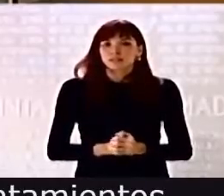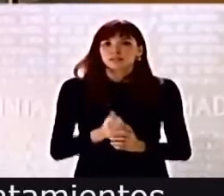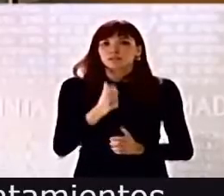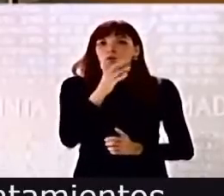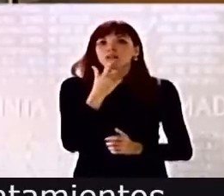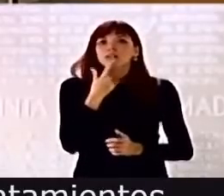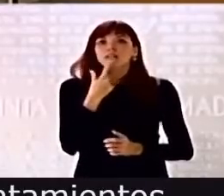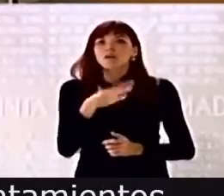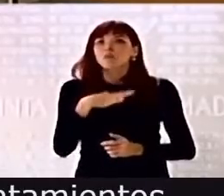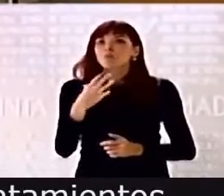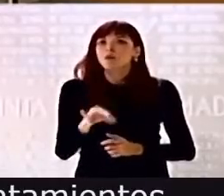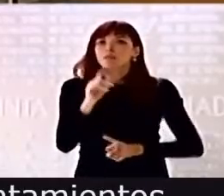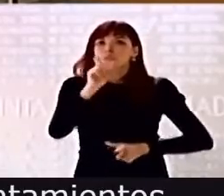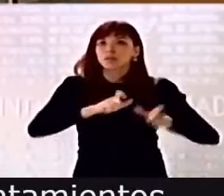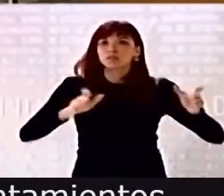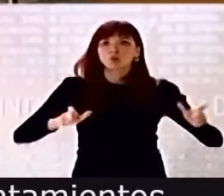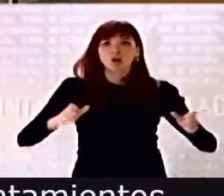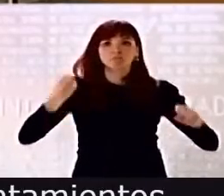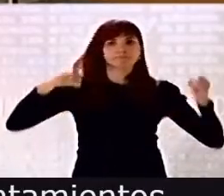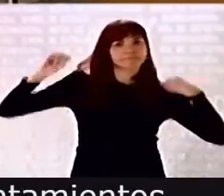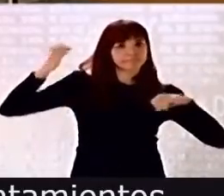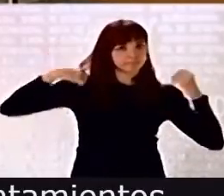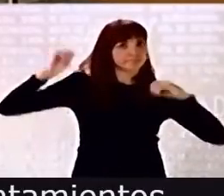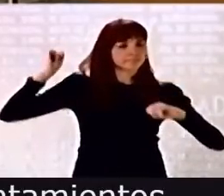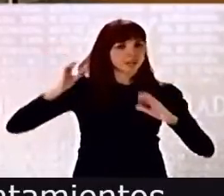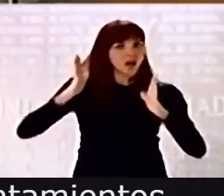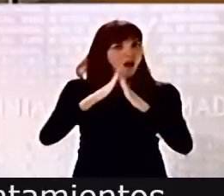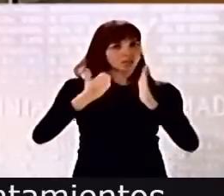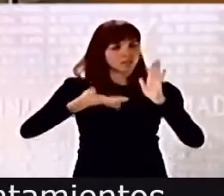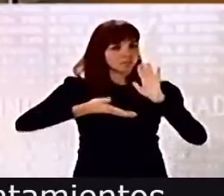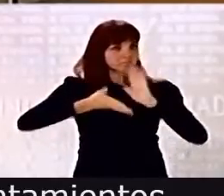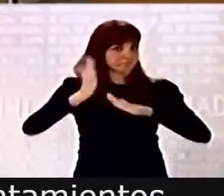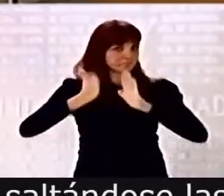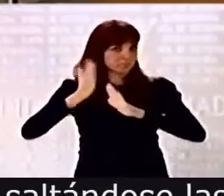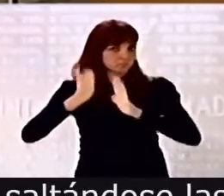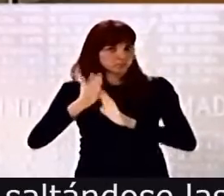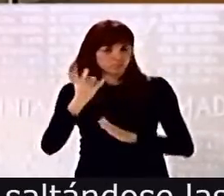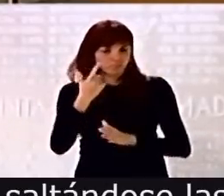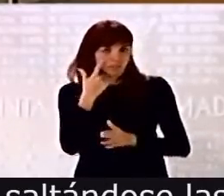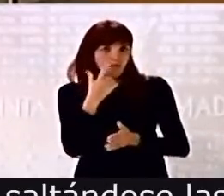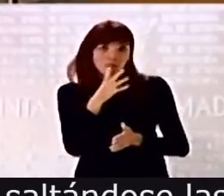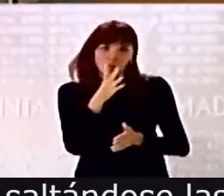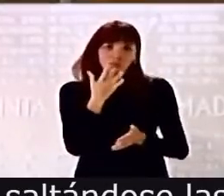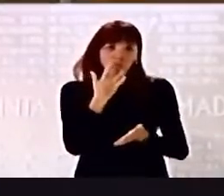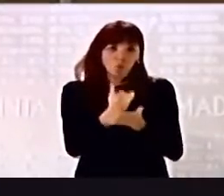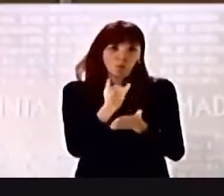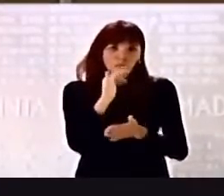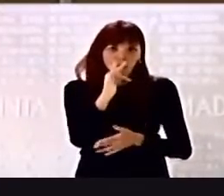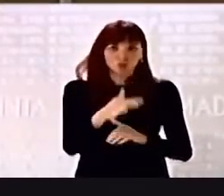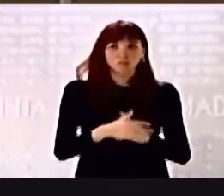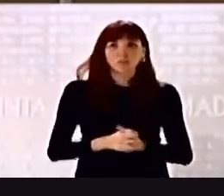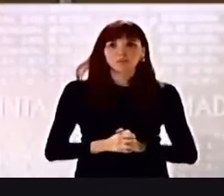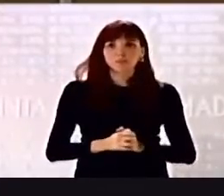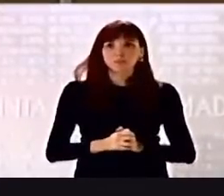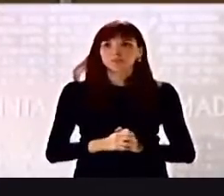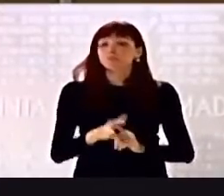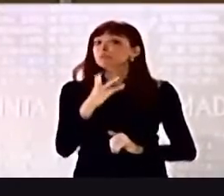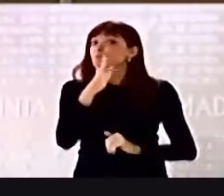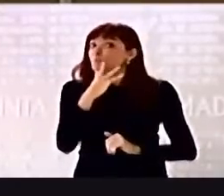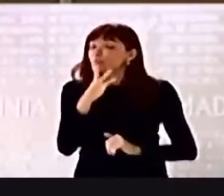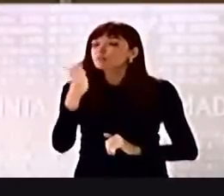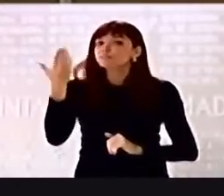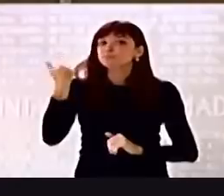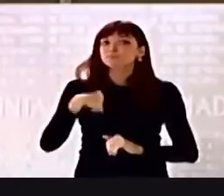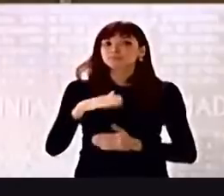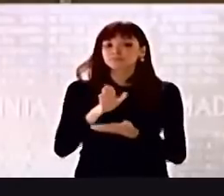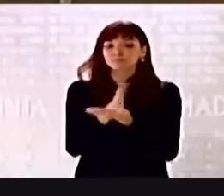personas que estén saltándose las normas y que estén incumpliendo cuando son positivos. Ahora mismo se están facilitando a través de la